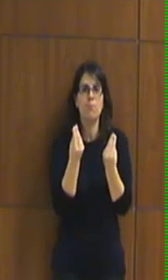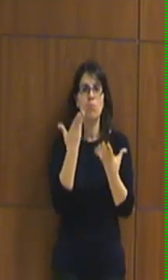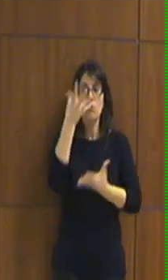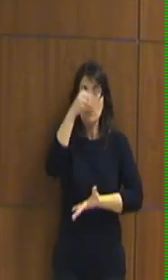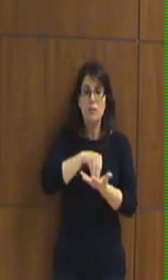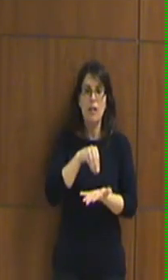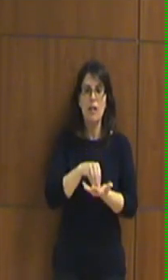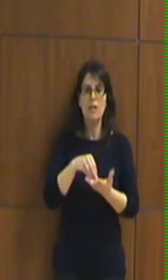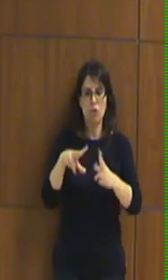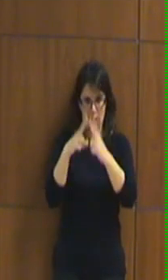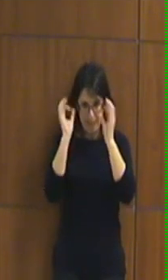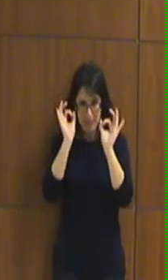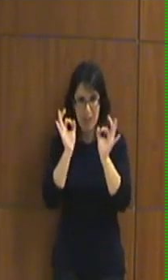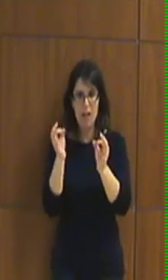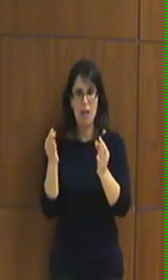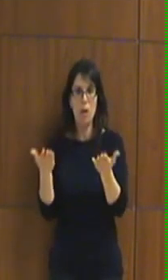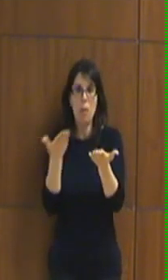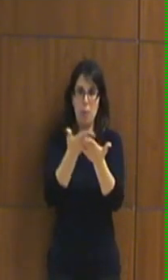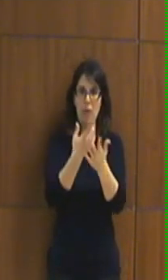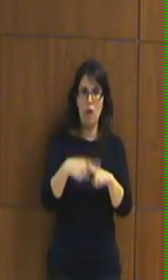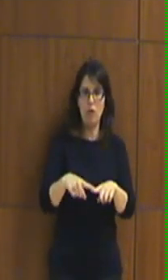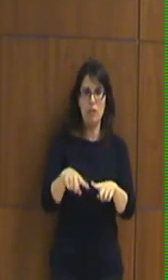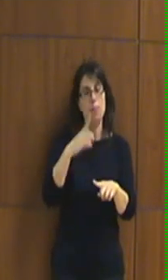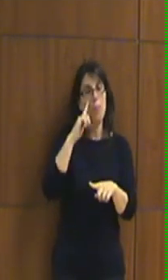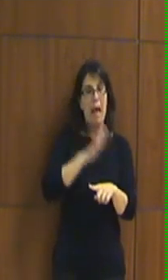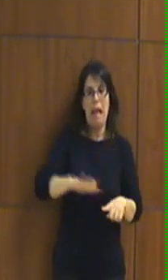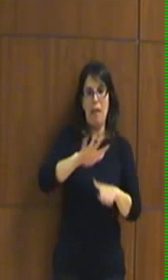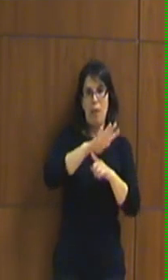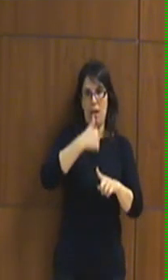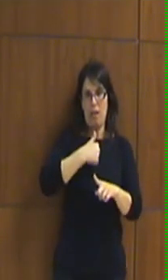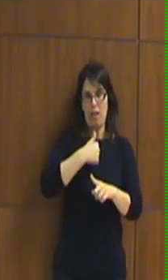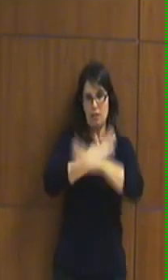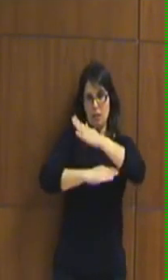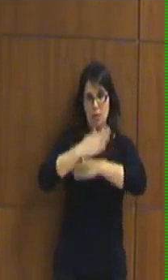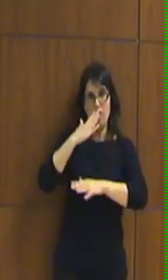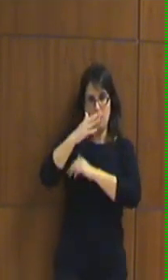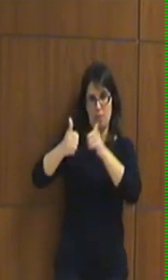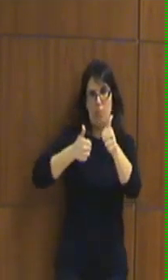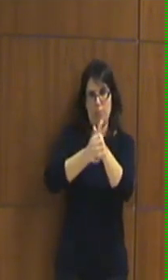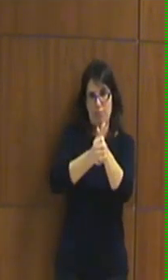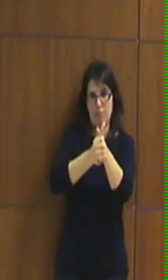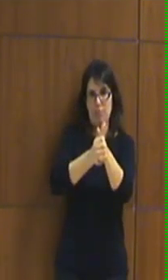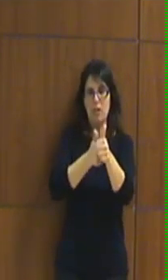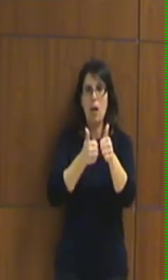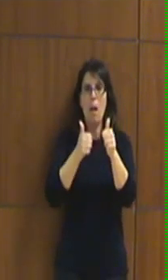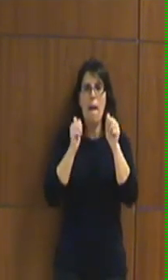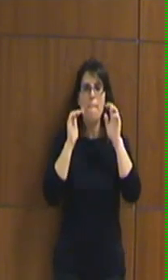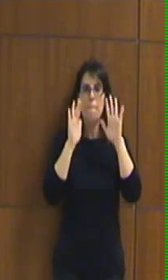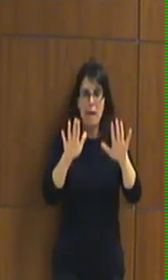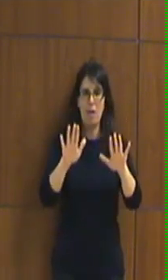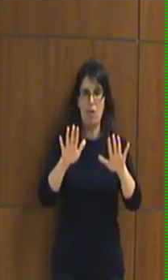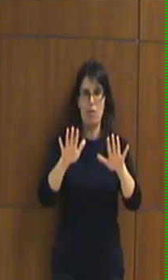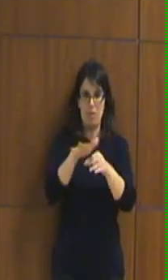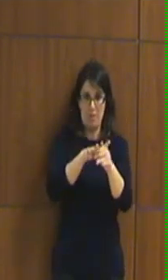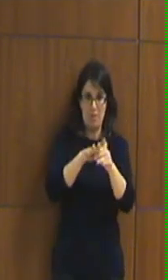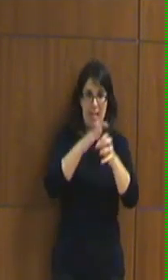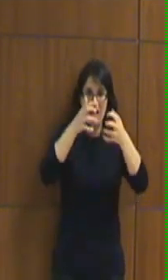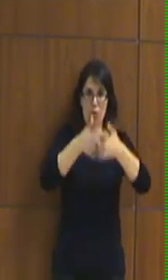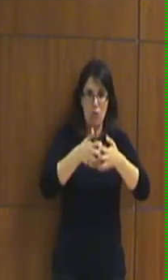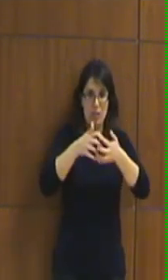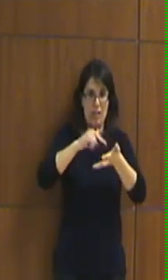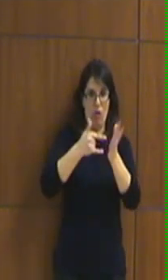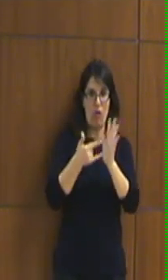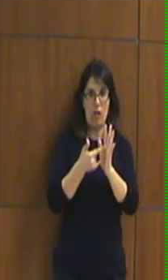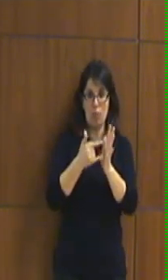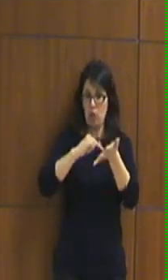verdad que las sociedades demandan y yo voy siempre detrás, pero en el mundo de la industria, de las nuevas tecnologías, que la tecnología dentro de 5